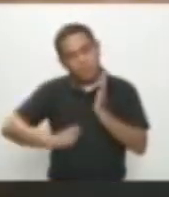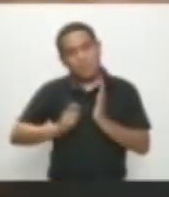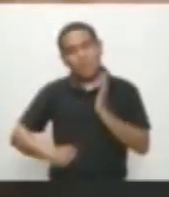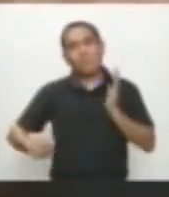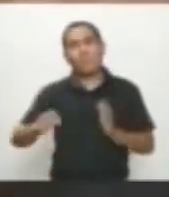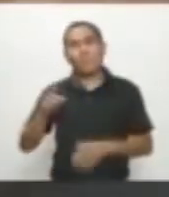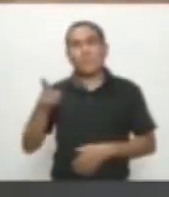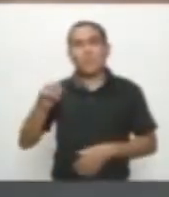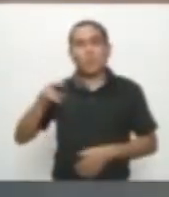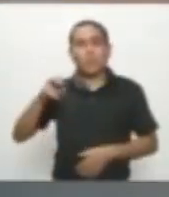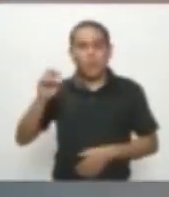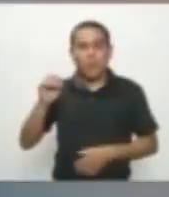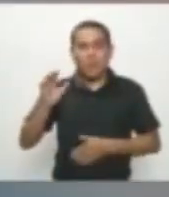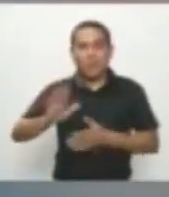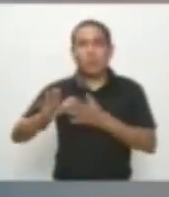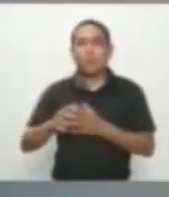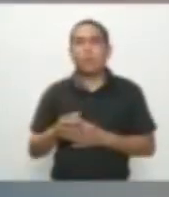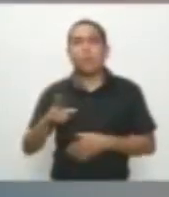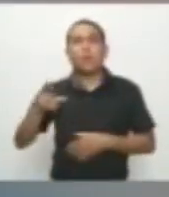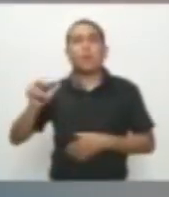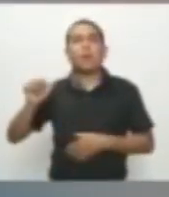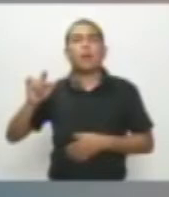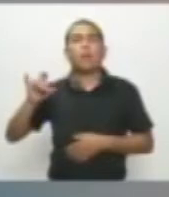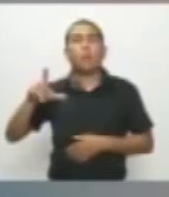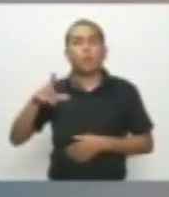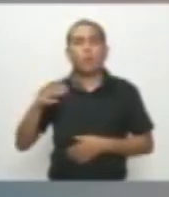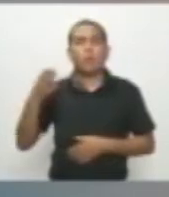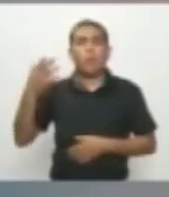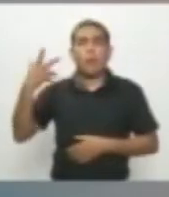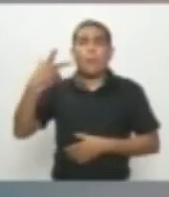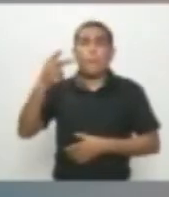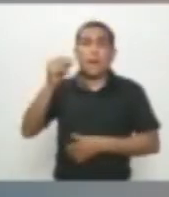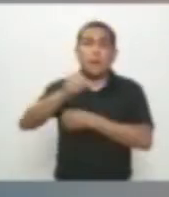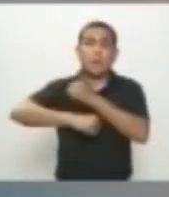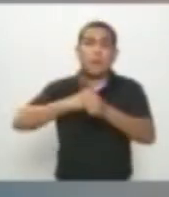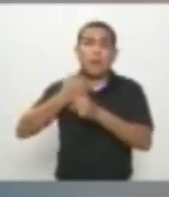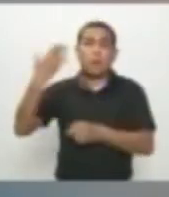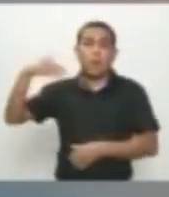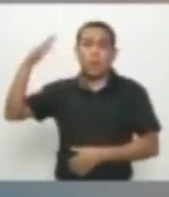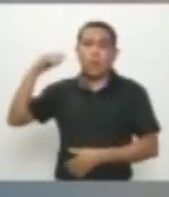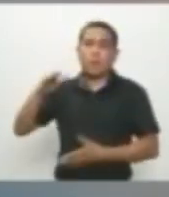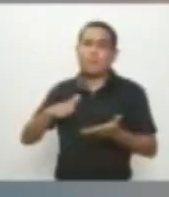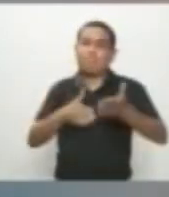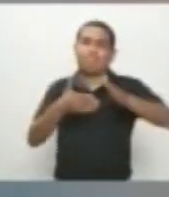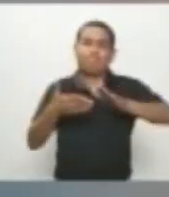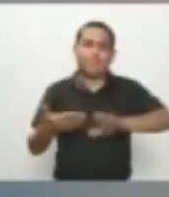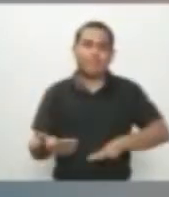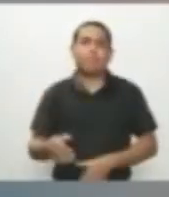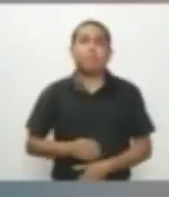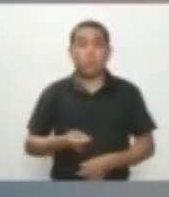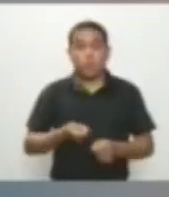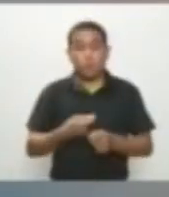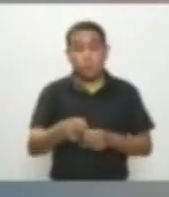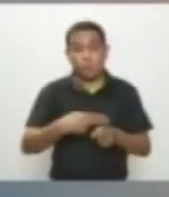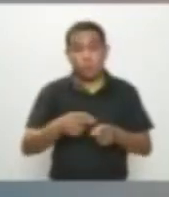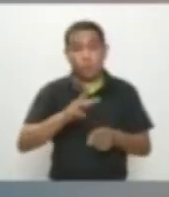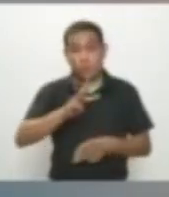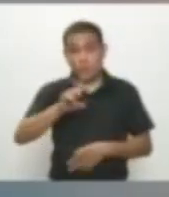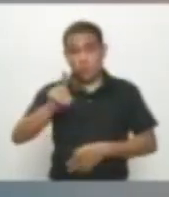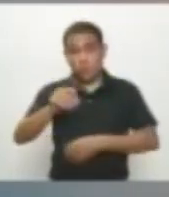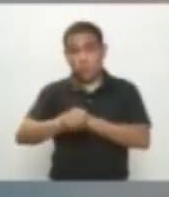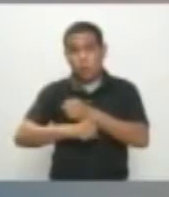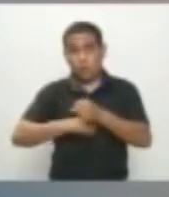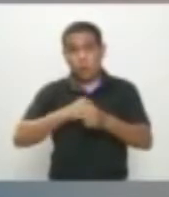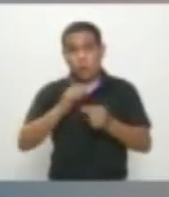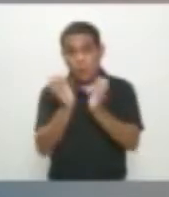Raúl Gómez Hatín, quien ayer cumplió 20 años de su trágica desaparición y este próximo 31 de mayo estaría